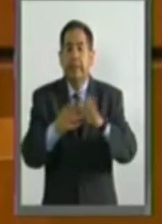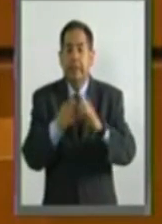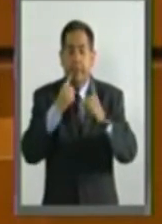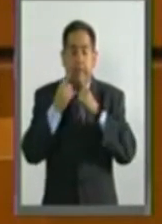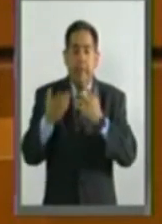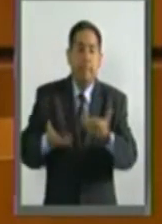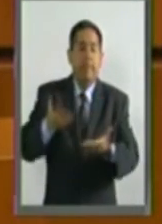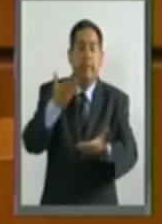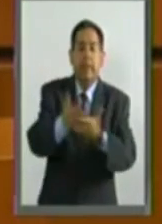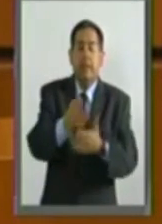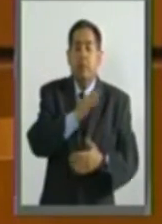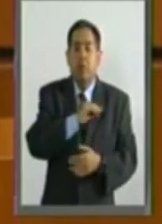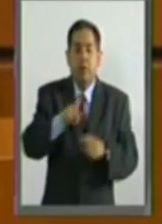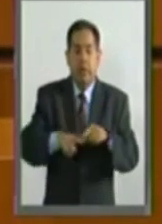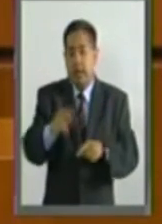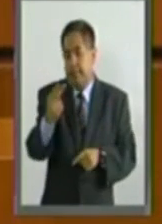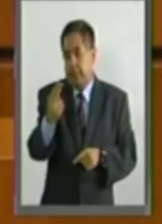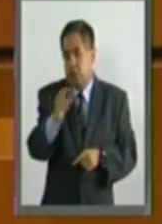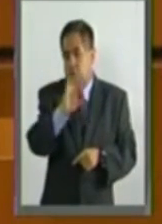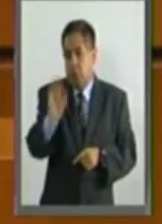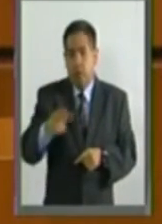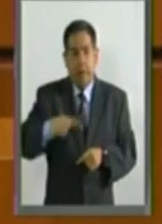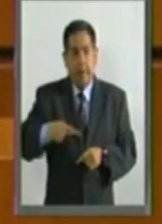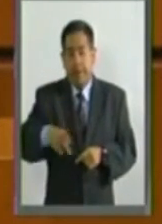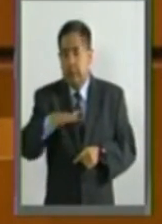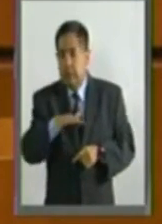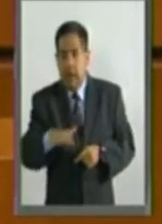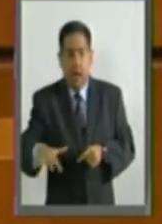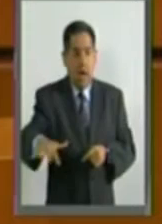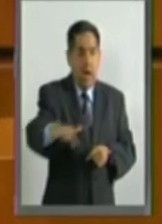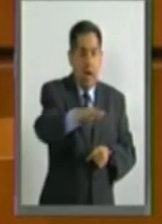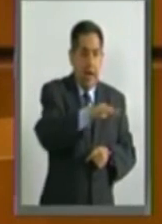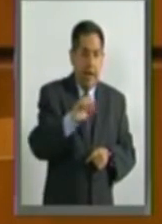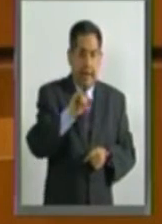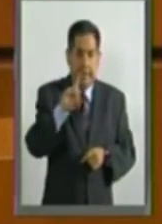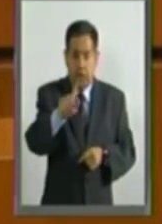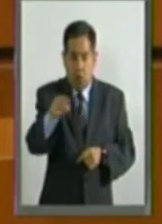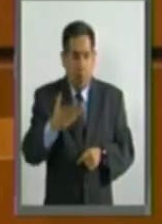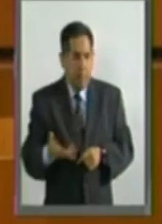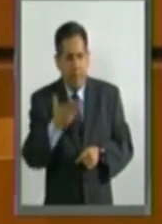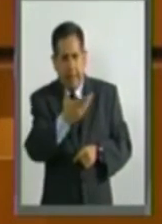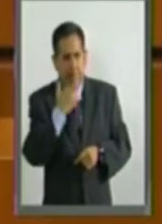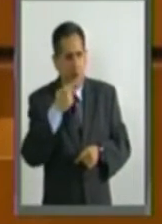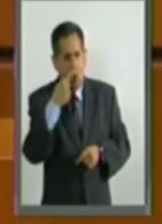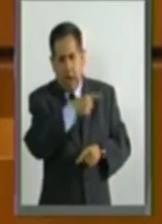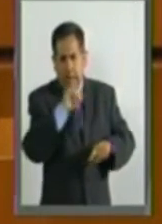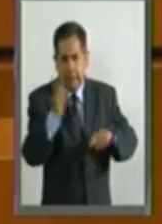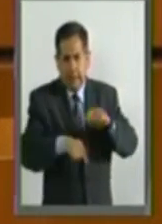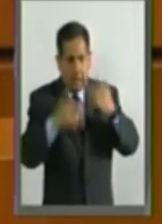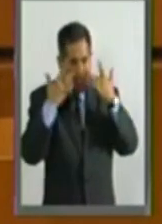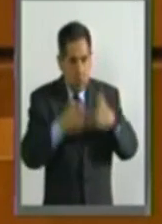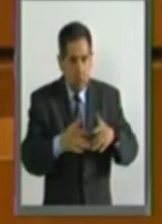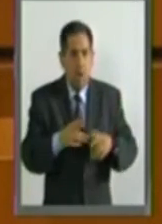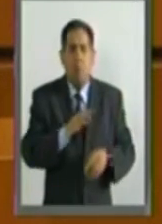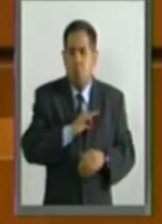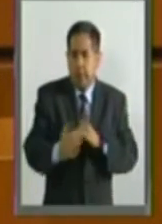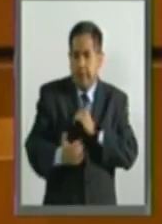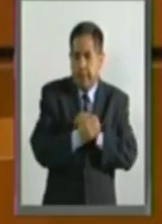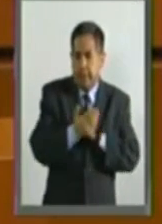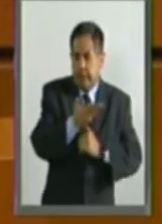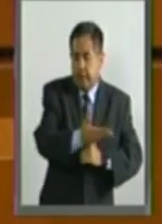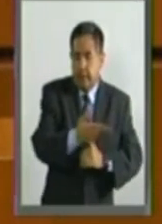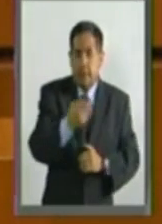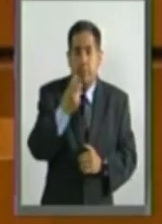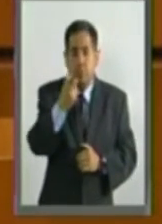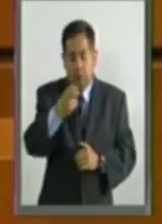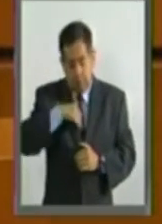solicitud por lo menos el 25% de ejidatarios o comuneros del núcleo ejidal o comunal. Por